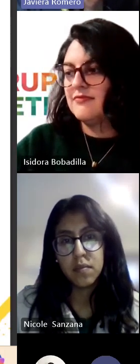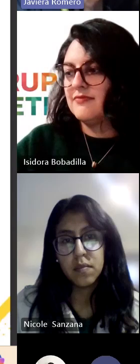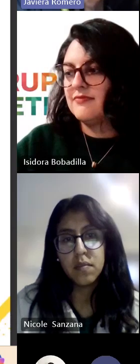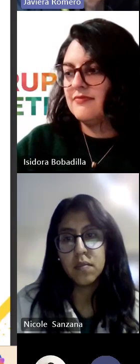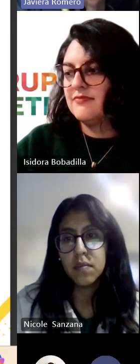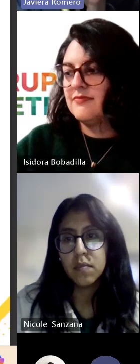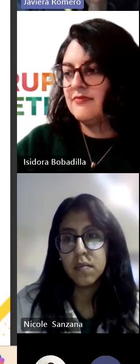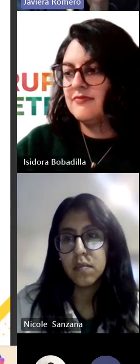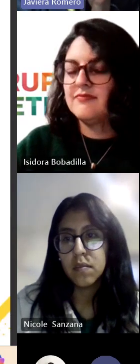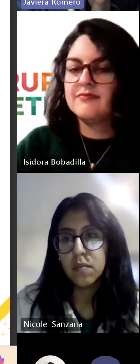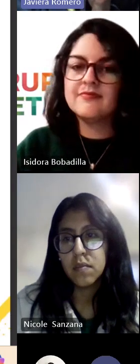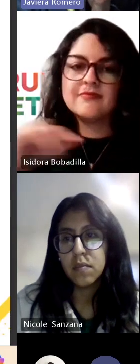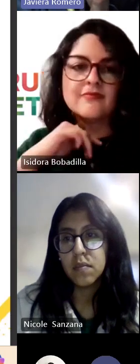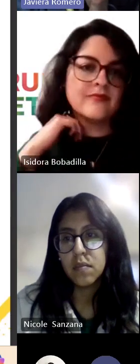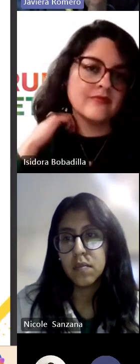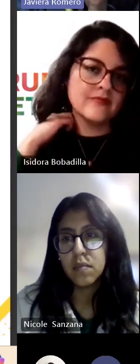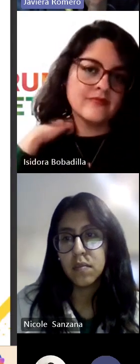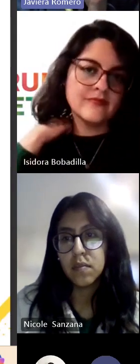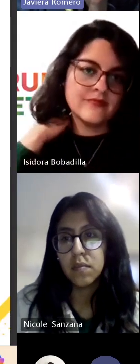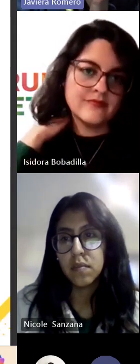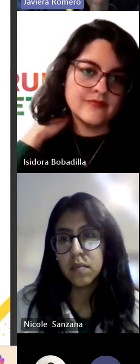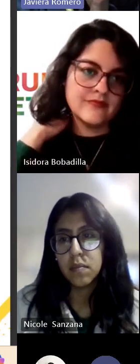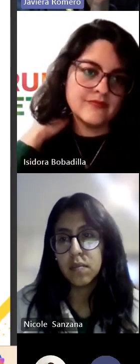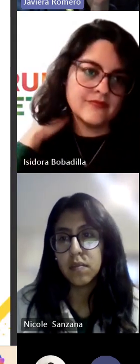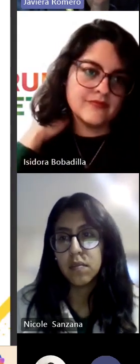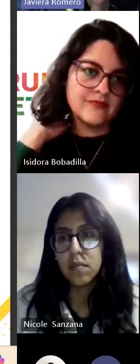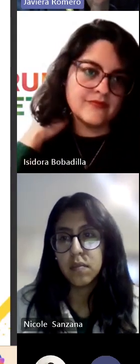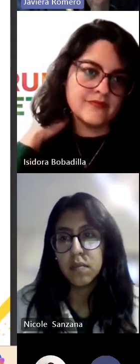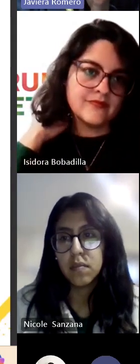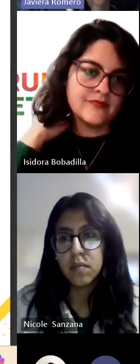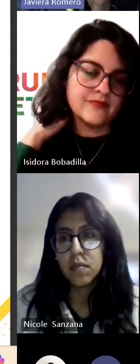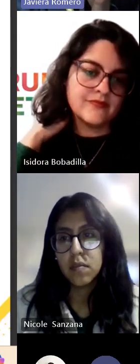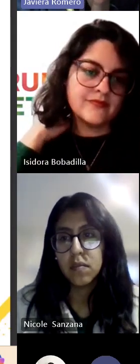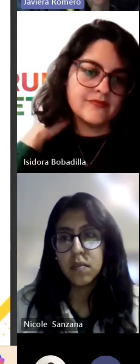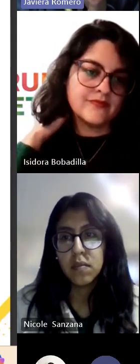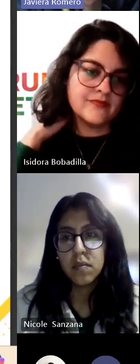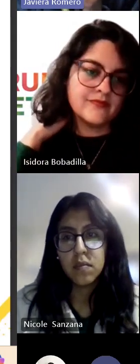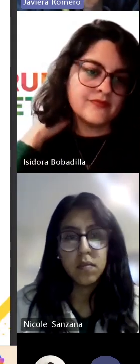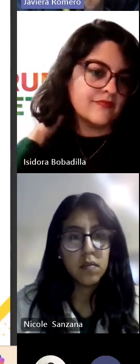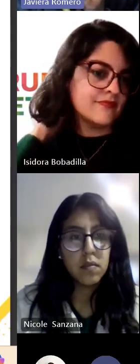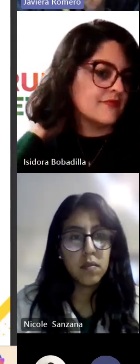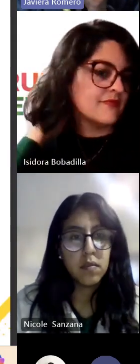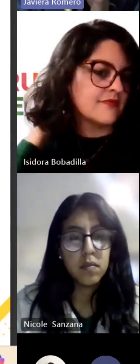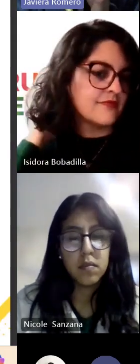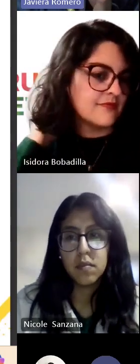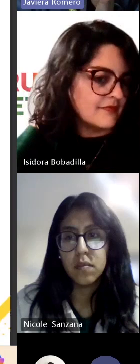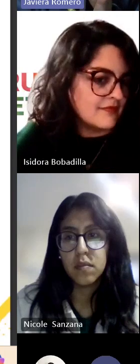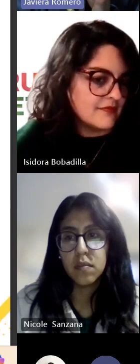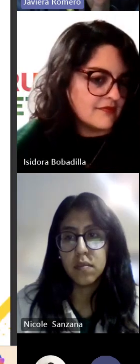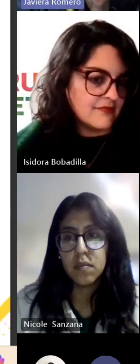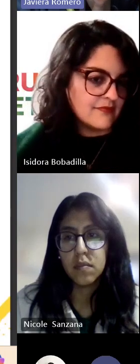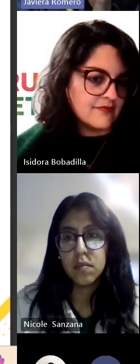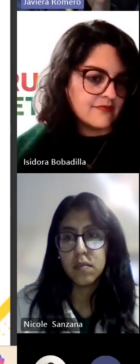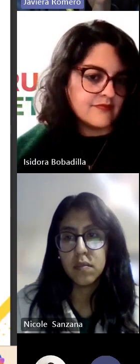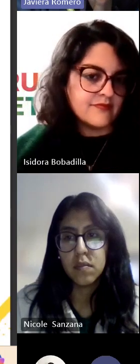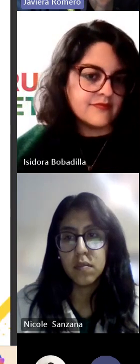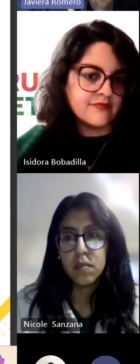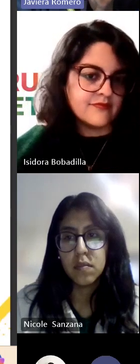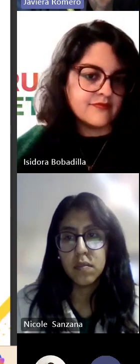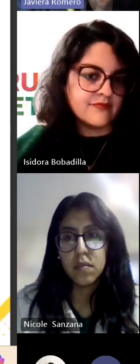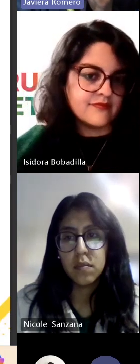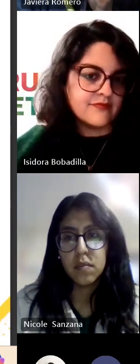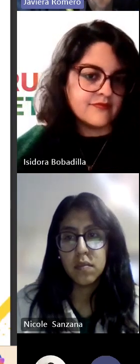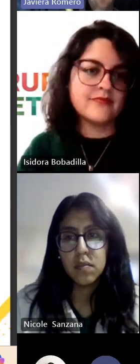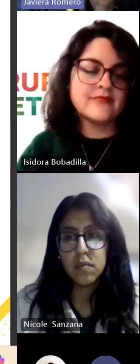poder profundizar sobre estos aspectos que hablamos hoy día, que nosotros podamos a lo mejor reunirnos con ustedes, tenemos toda la